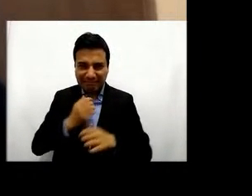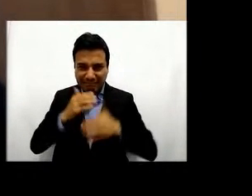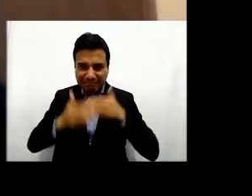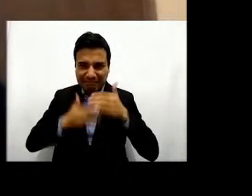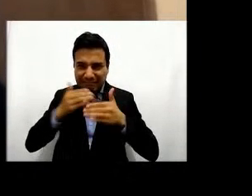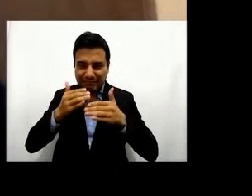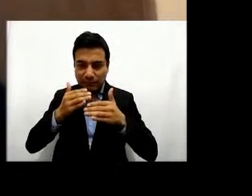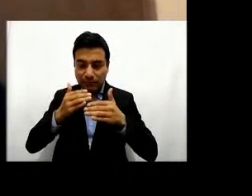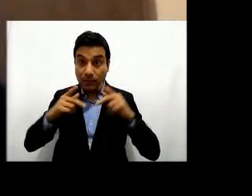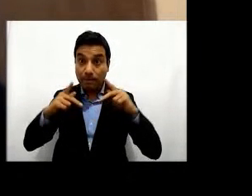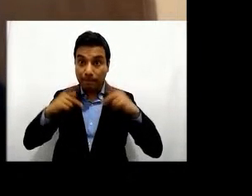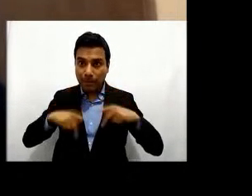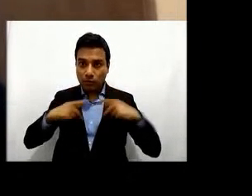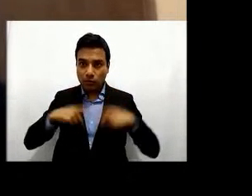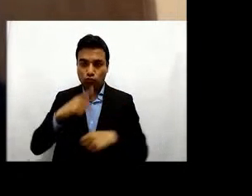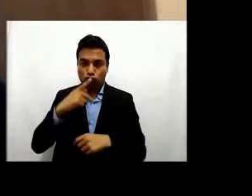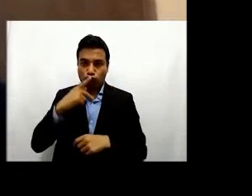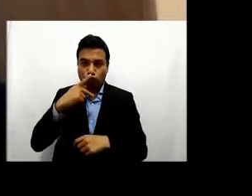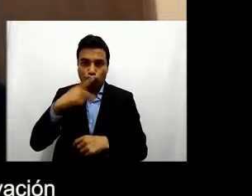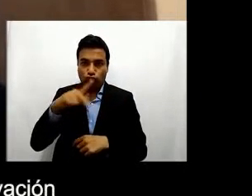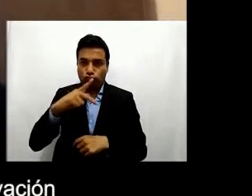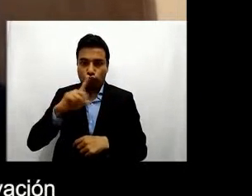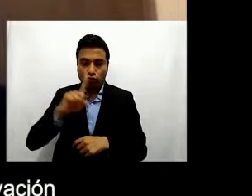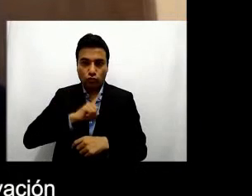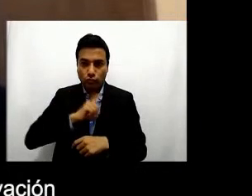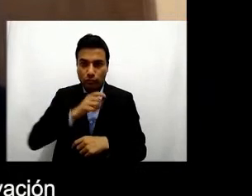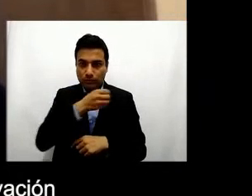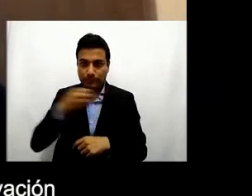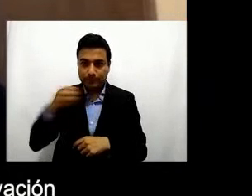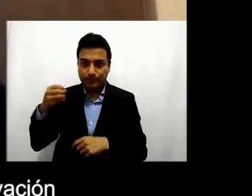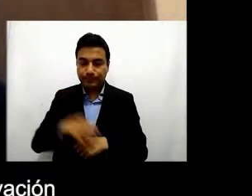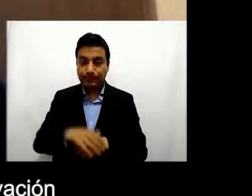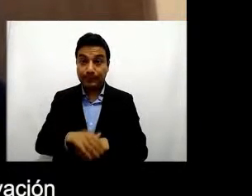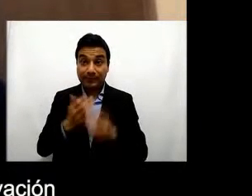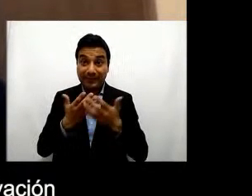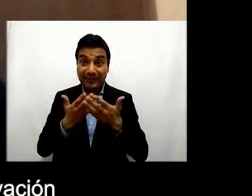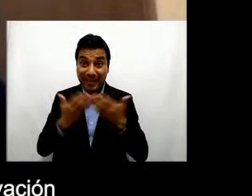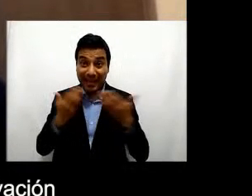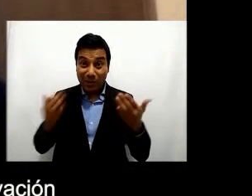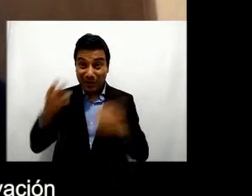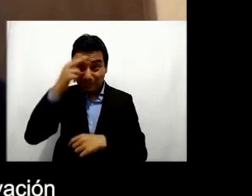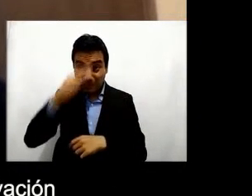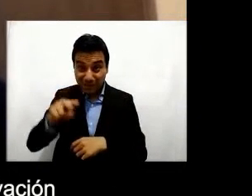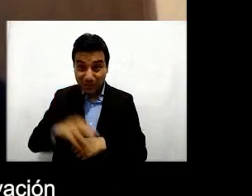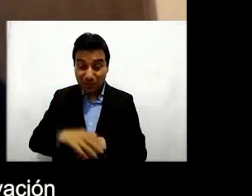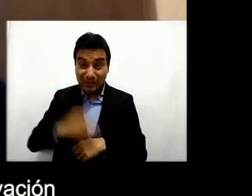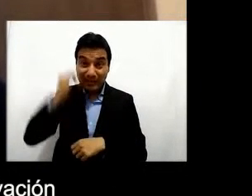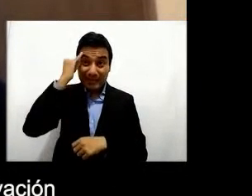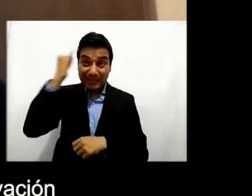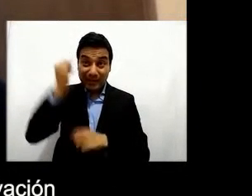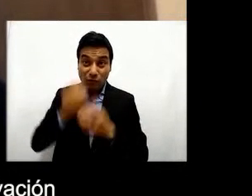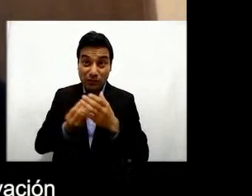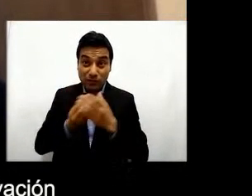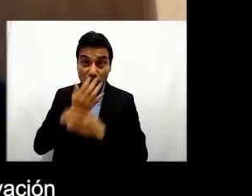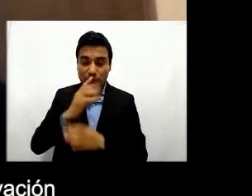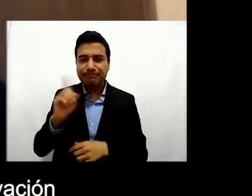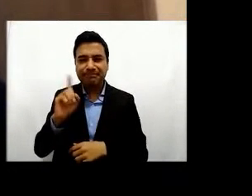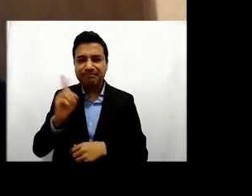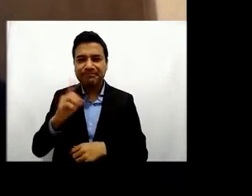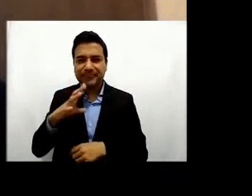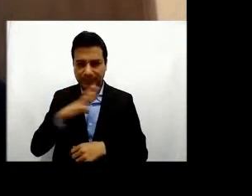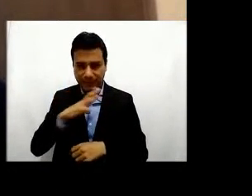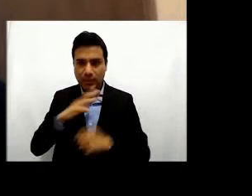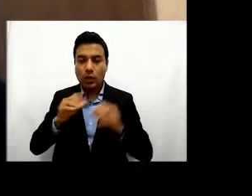organizacionales que son realmente importantes. En el estado en el que vivimos, yo más que innovación hablaría de movimientos sociales emergentes que